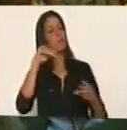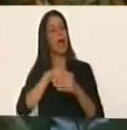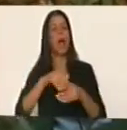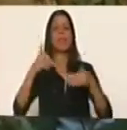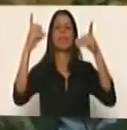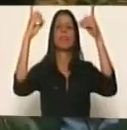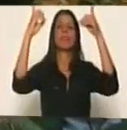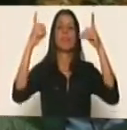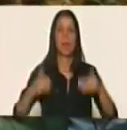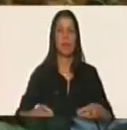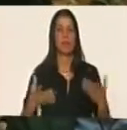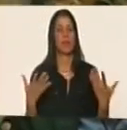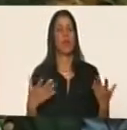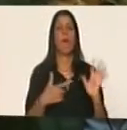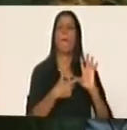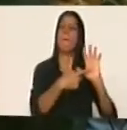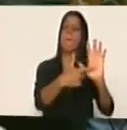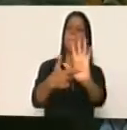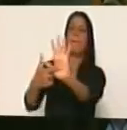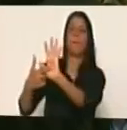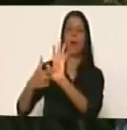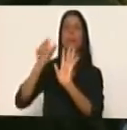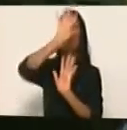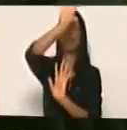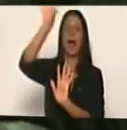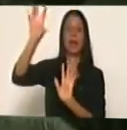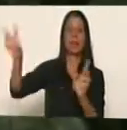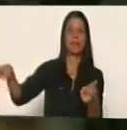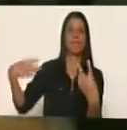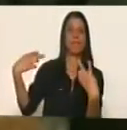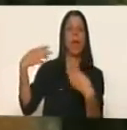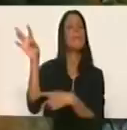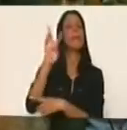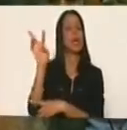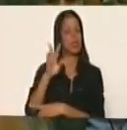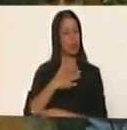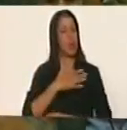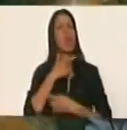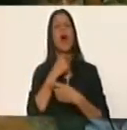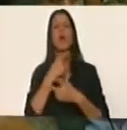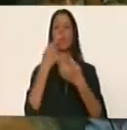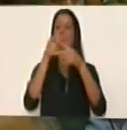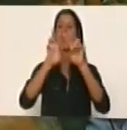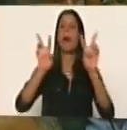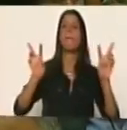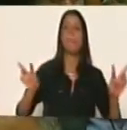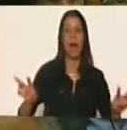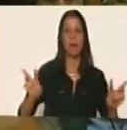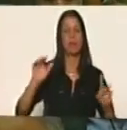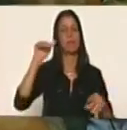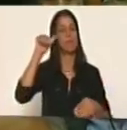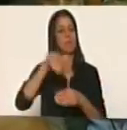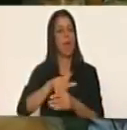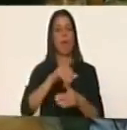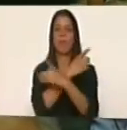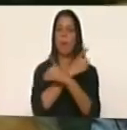le diga al mundo entero que los venezolanos queremos seguir resolviendo nuestros problemas en paz y en democracia en las mesas